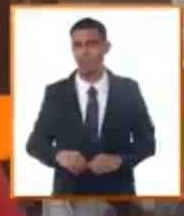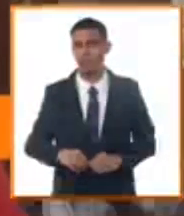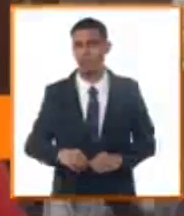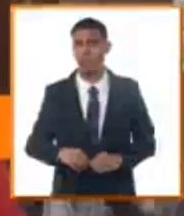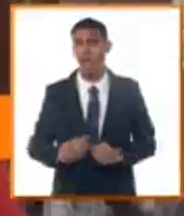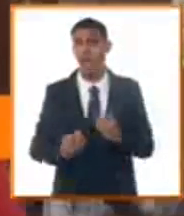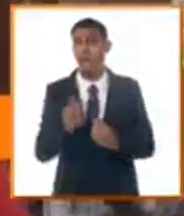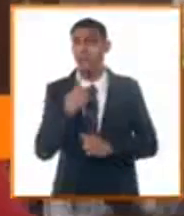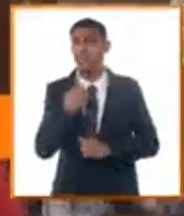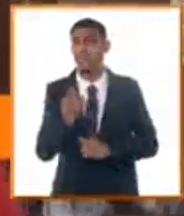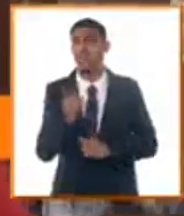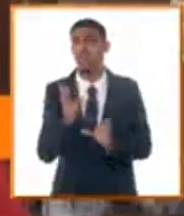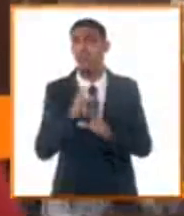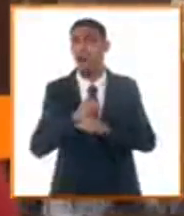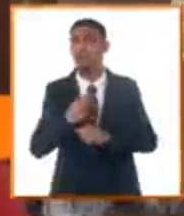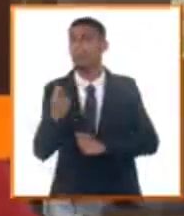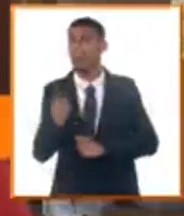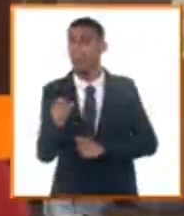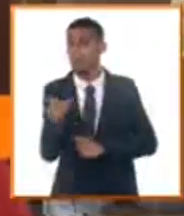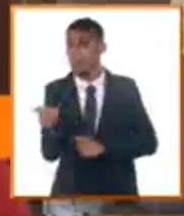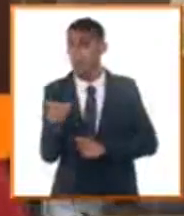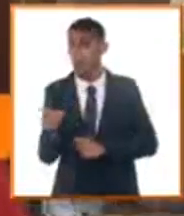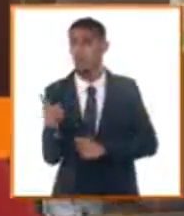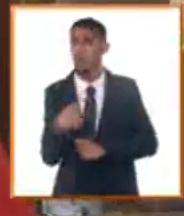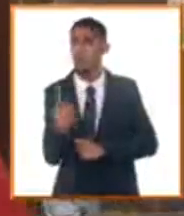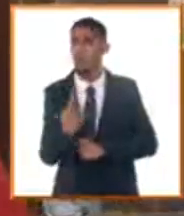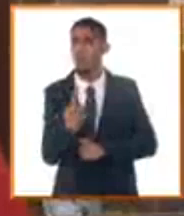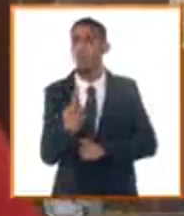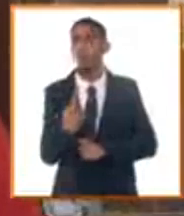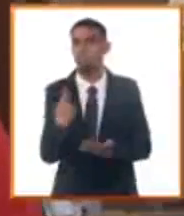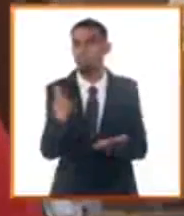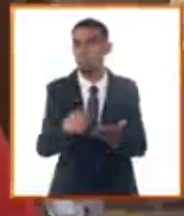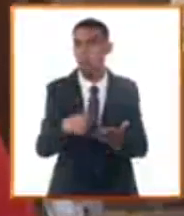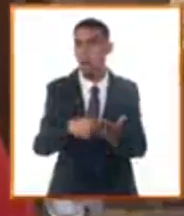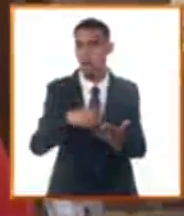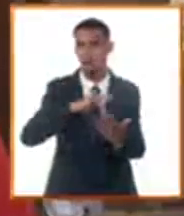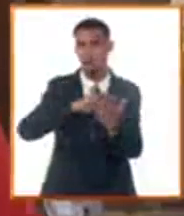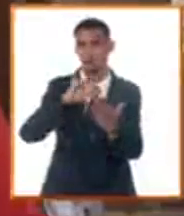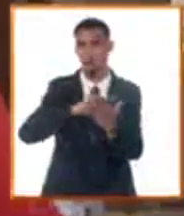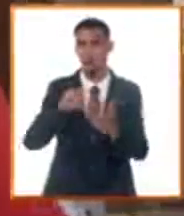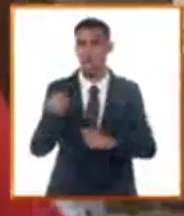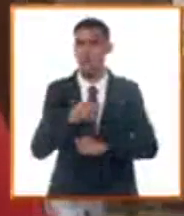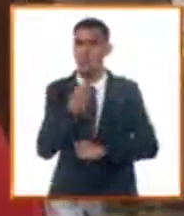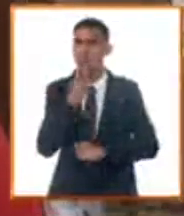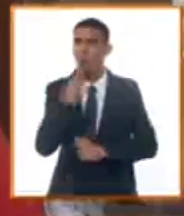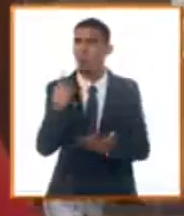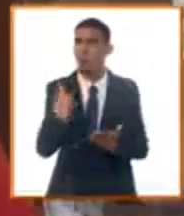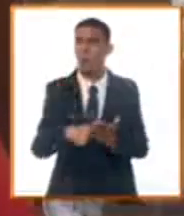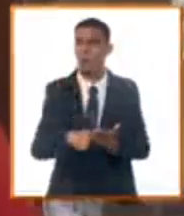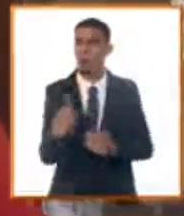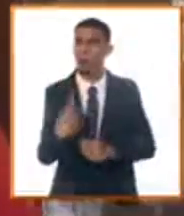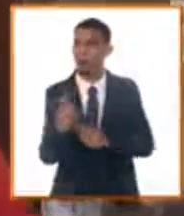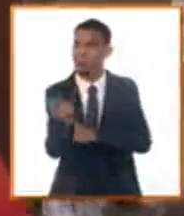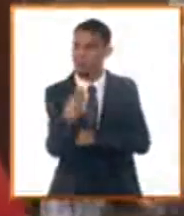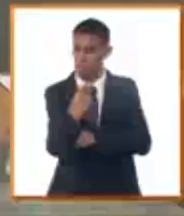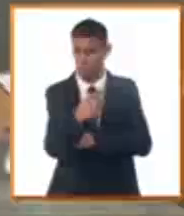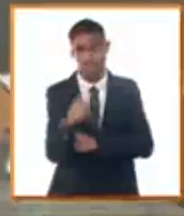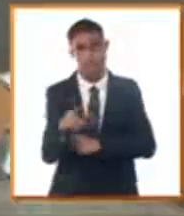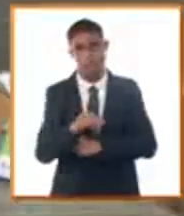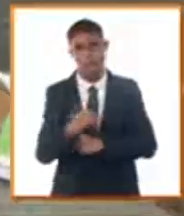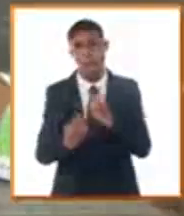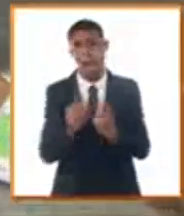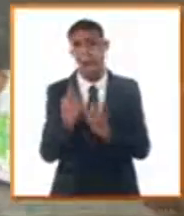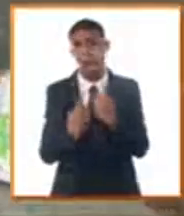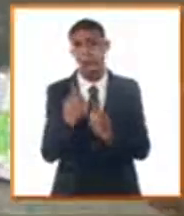y dice que no tiene dinero para el cajero, nosotros lo incentivamos con el pago electrónico, le decimos que aquí se puede pagar, lo enseñamos también, le demostramos cómo